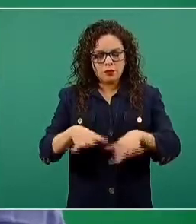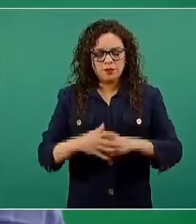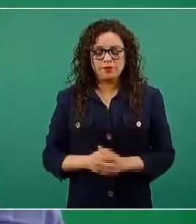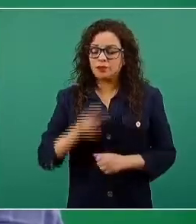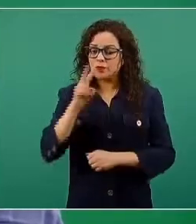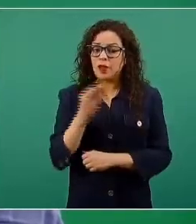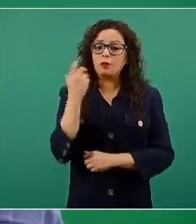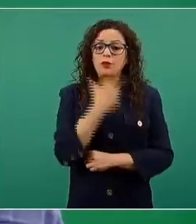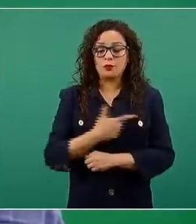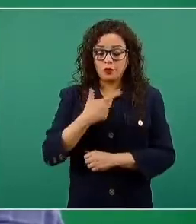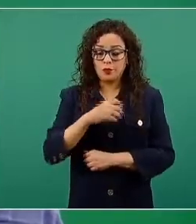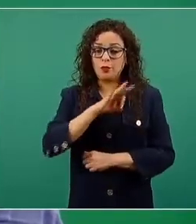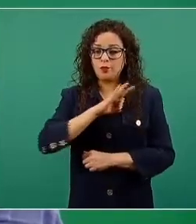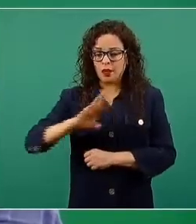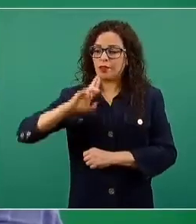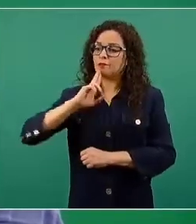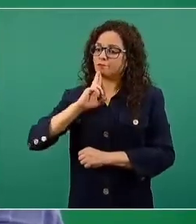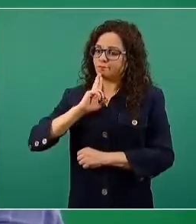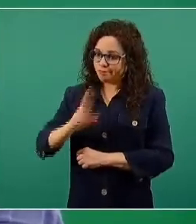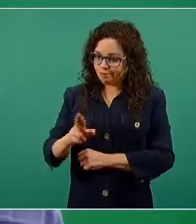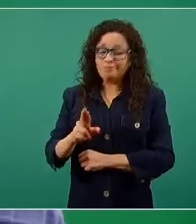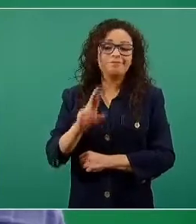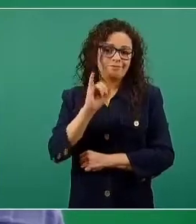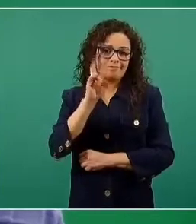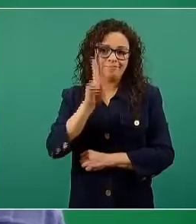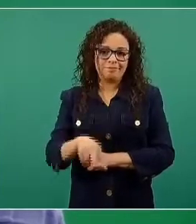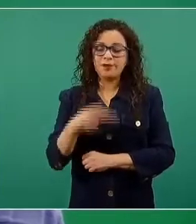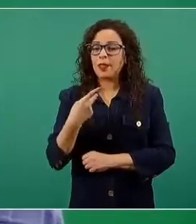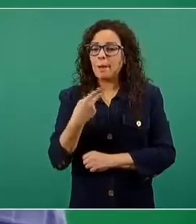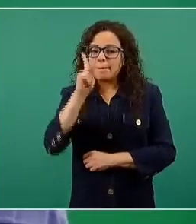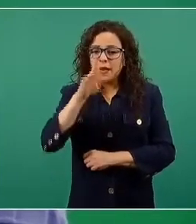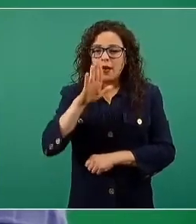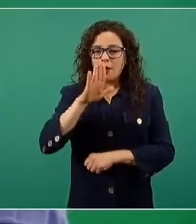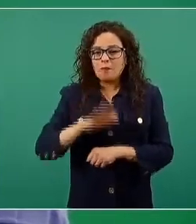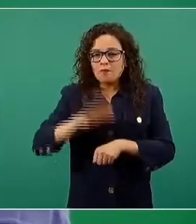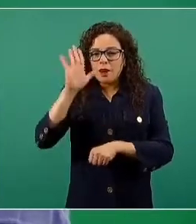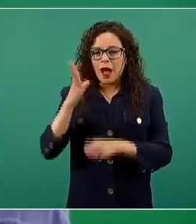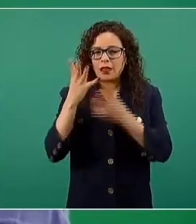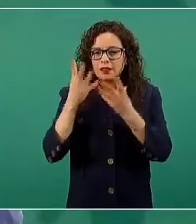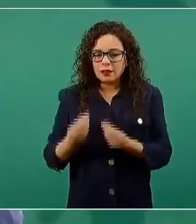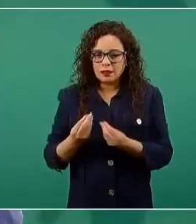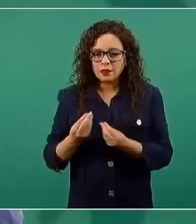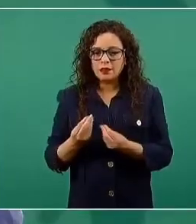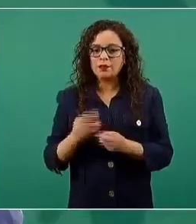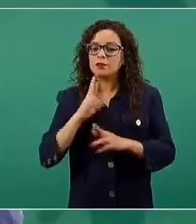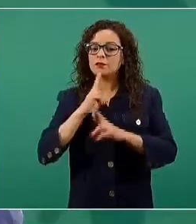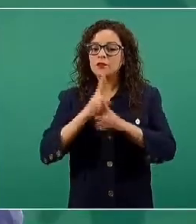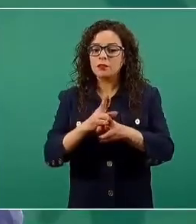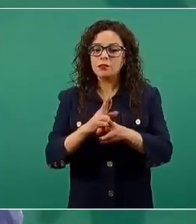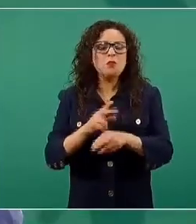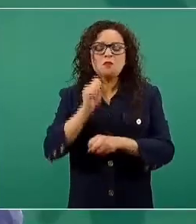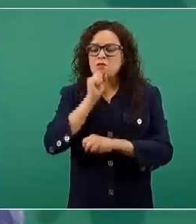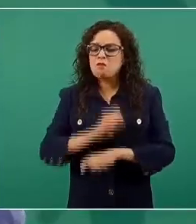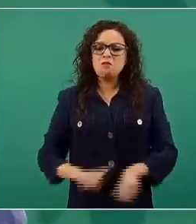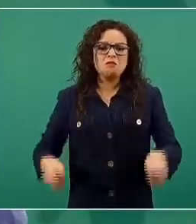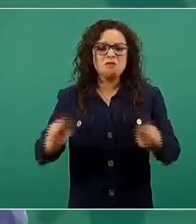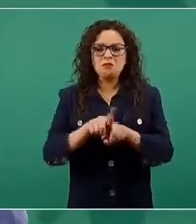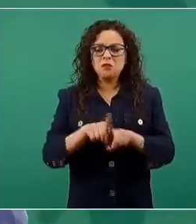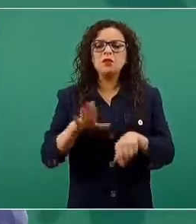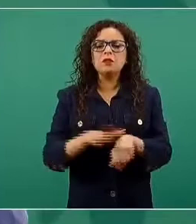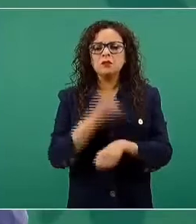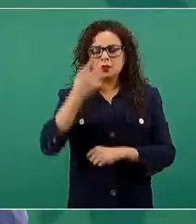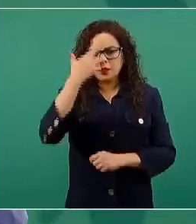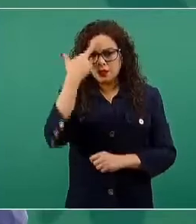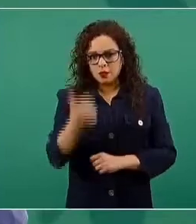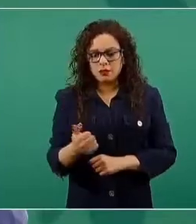gusto poder responder, pero es interesante que en la mayoría de los casos la respuesta es la misma porque están